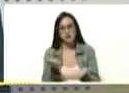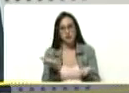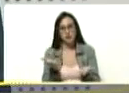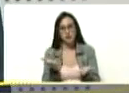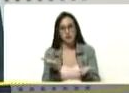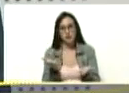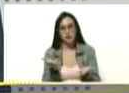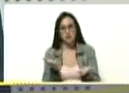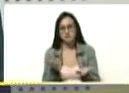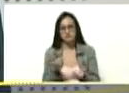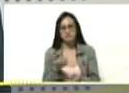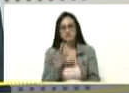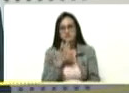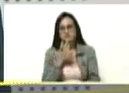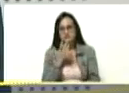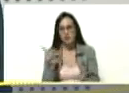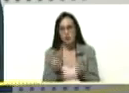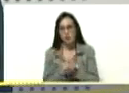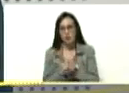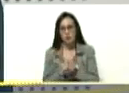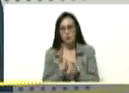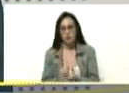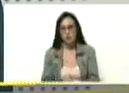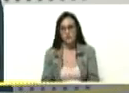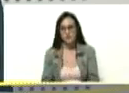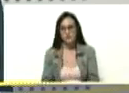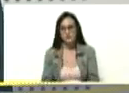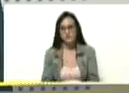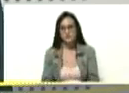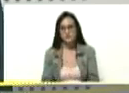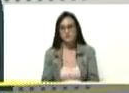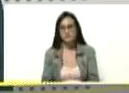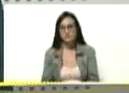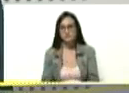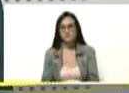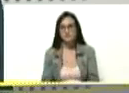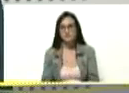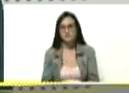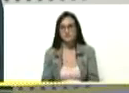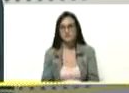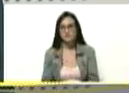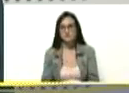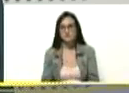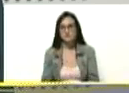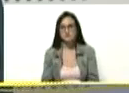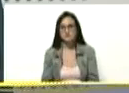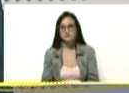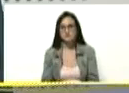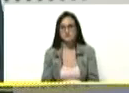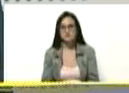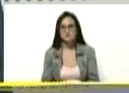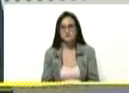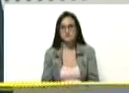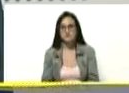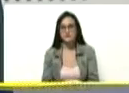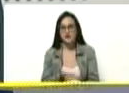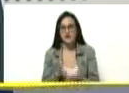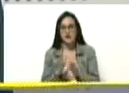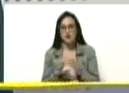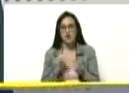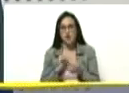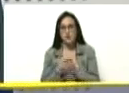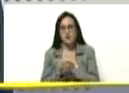ser simple y corto. I want to say to our comrades, the Cuban people. A todos nuestros